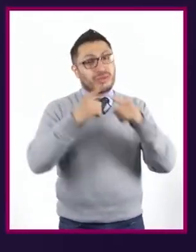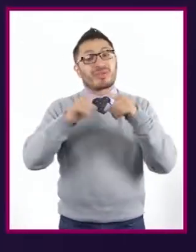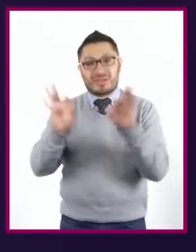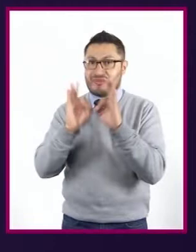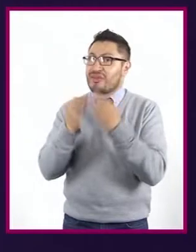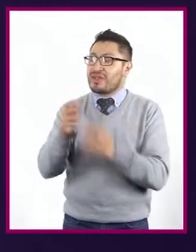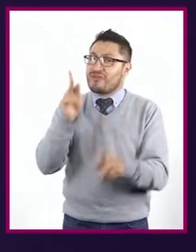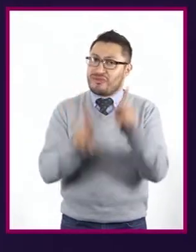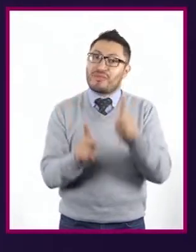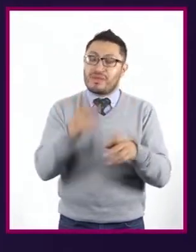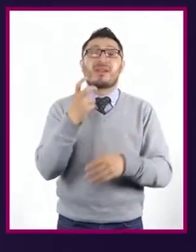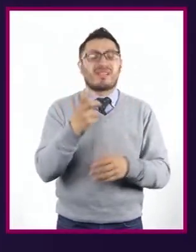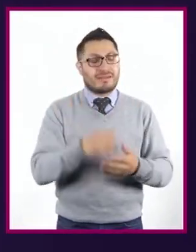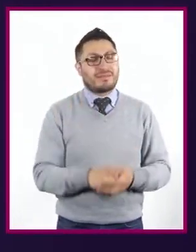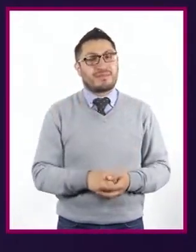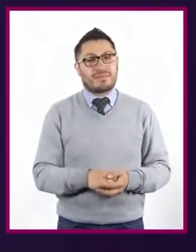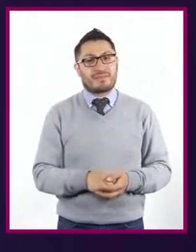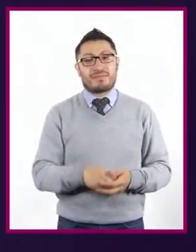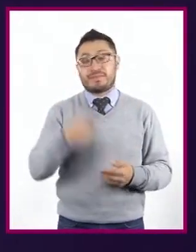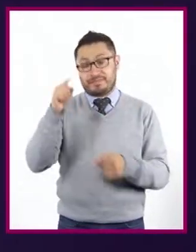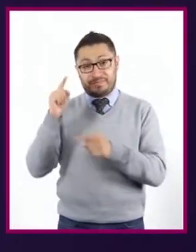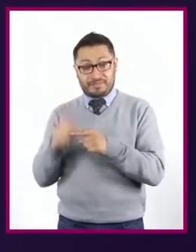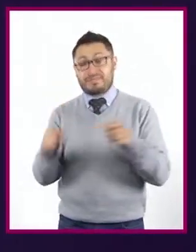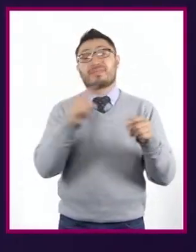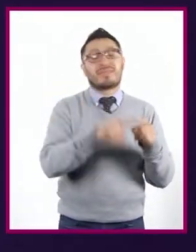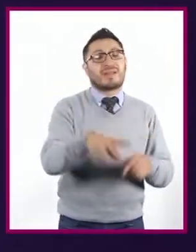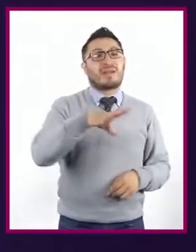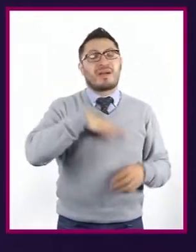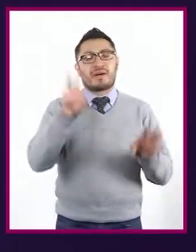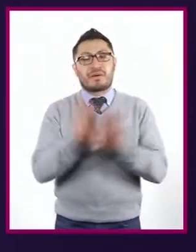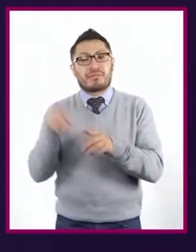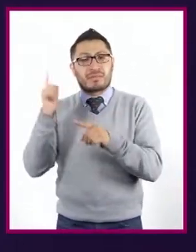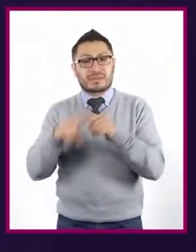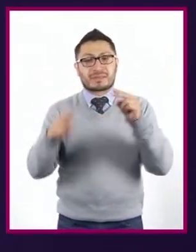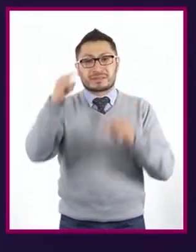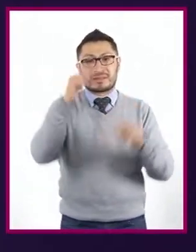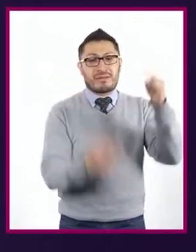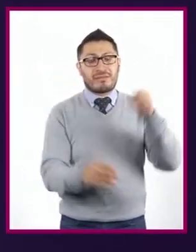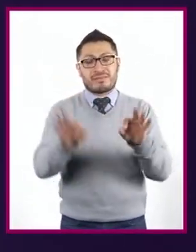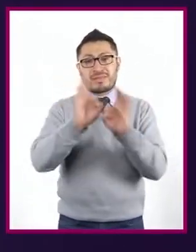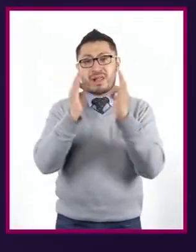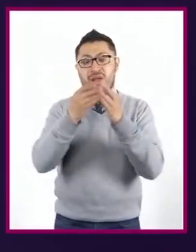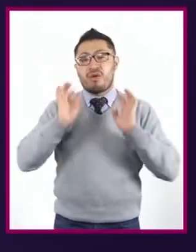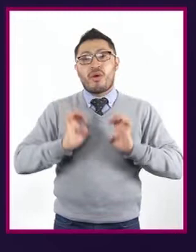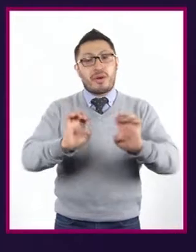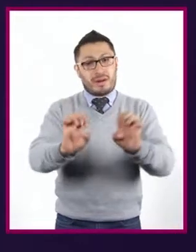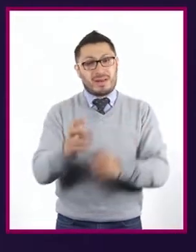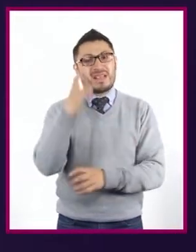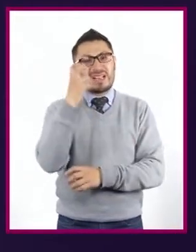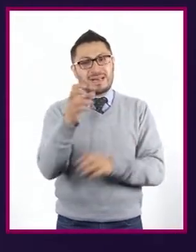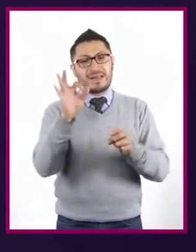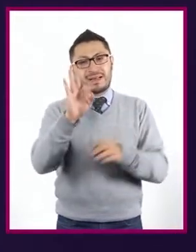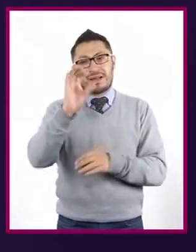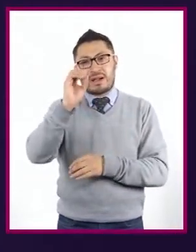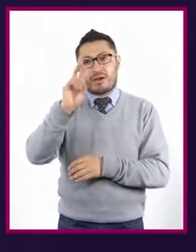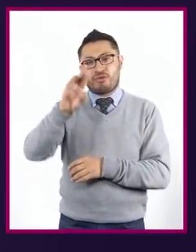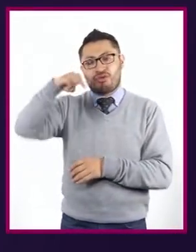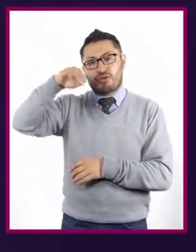Así es. Estas variaciones nos dan distintos niveles de formalidad. Imagínate una